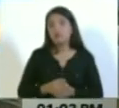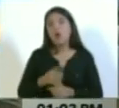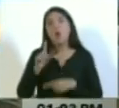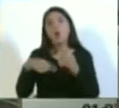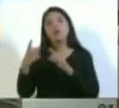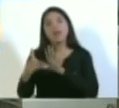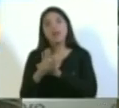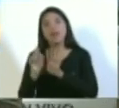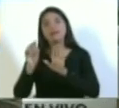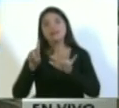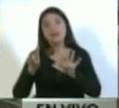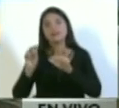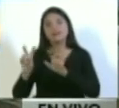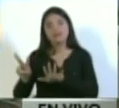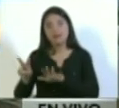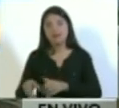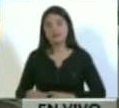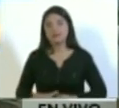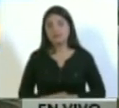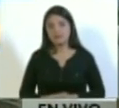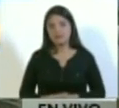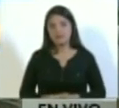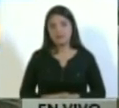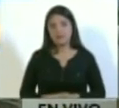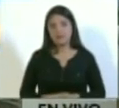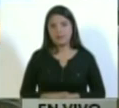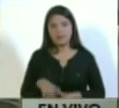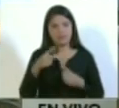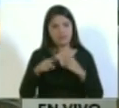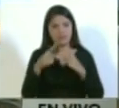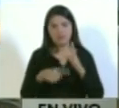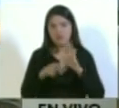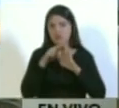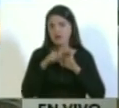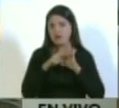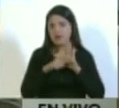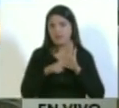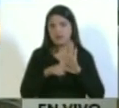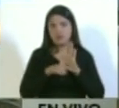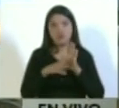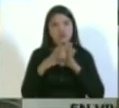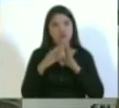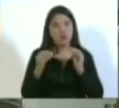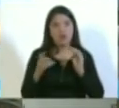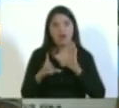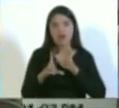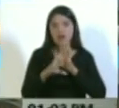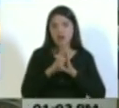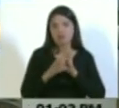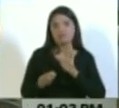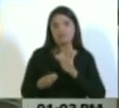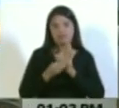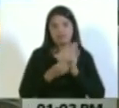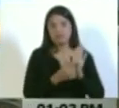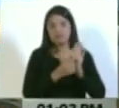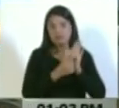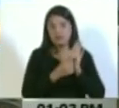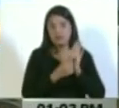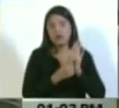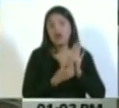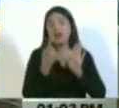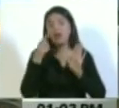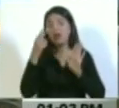7, ley sobre el delito de contrabando y otros reglamentos establecidos en nuestra legislación.